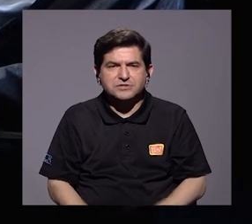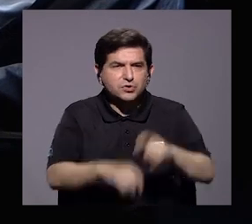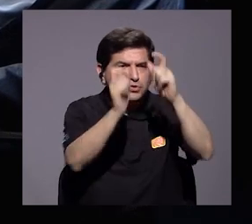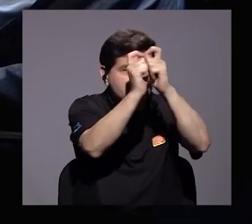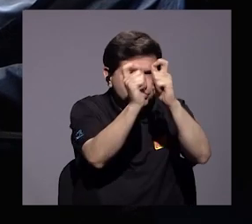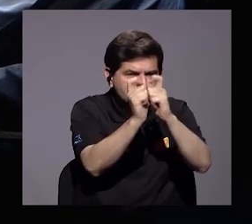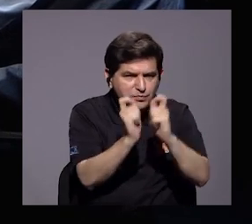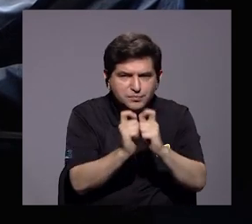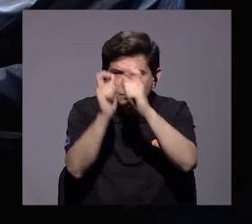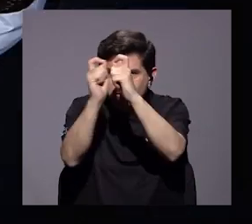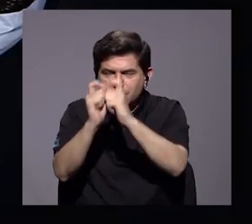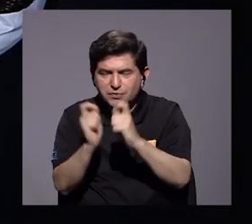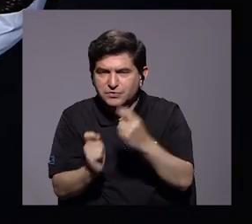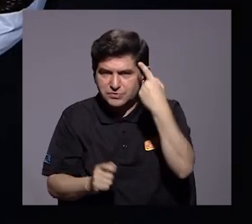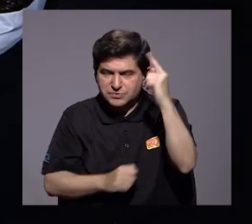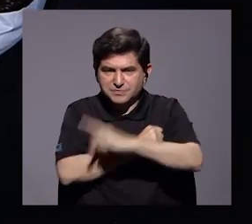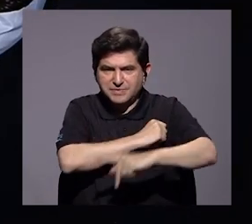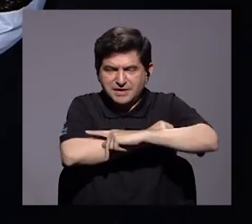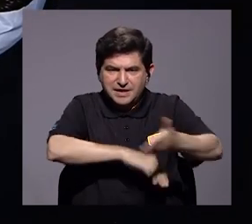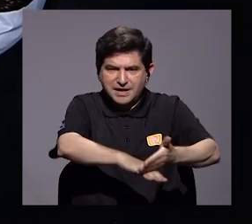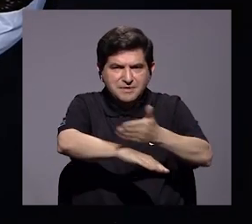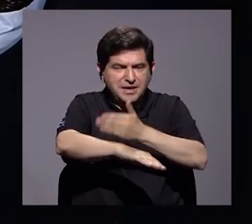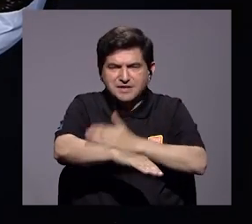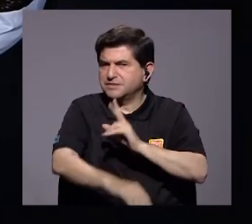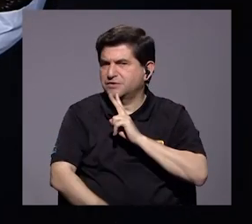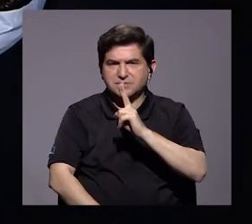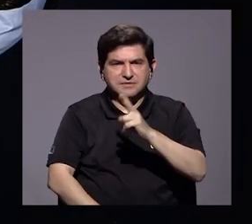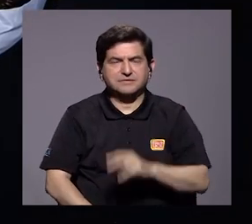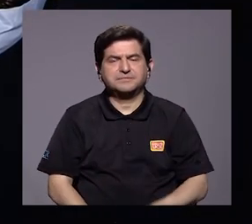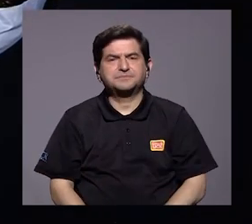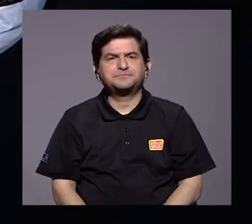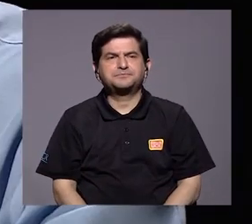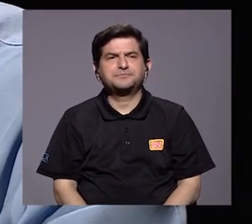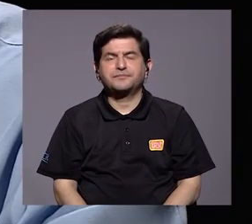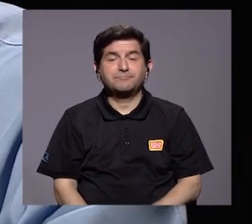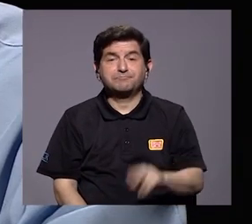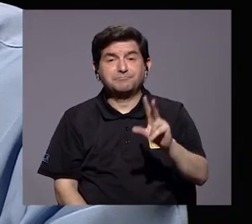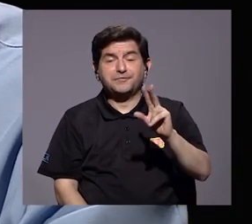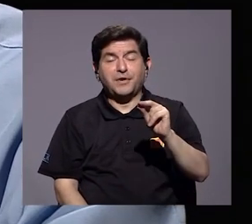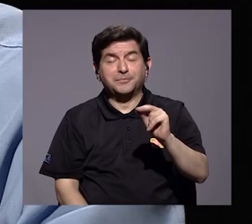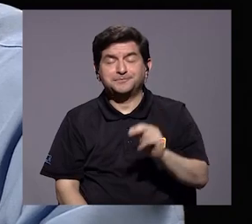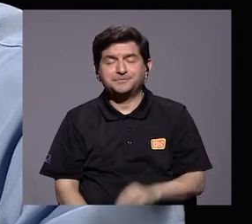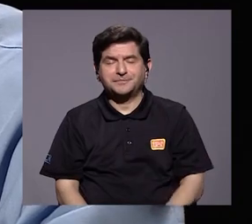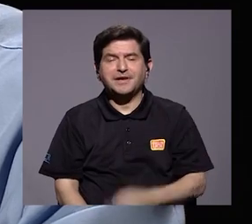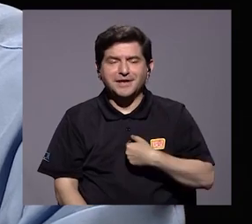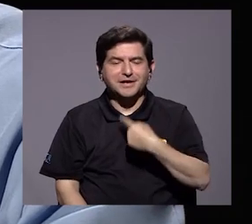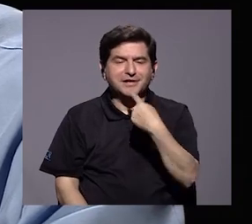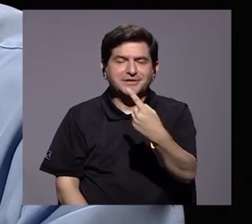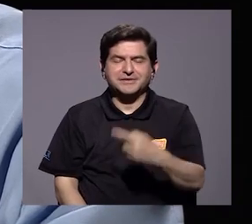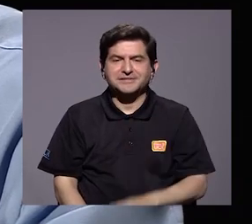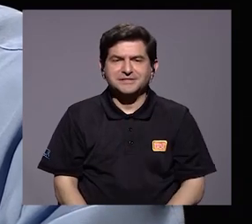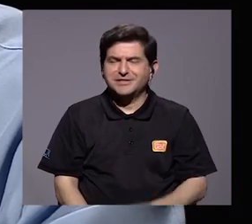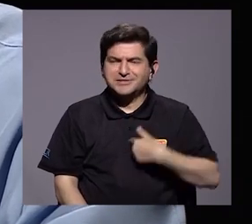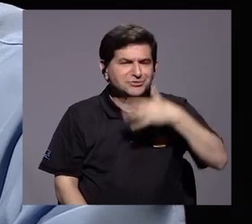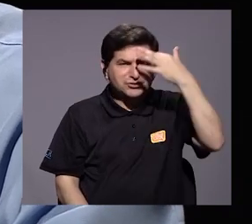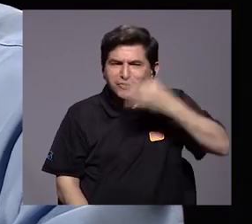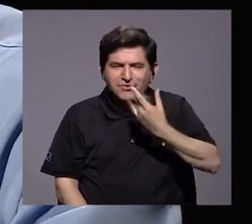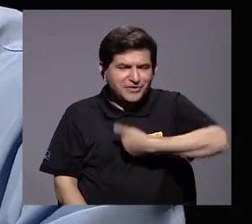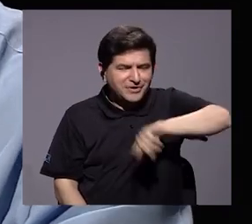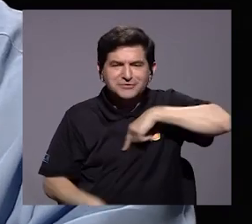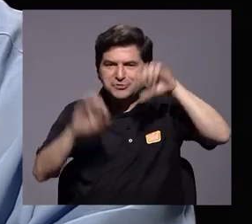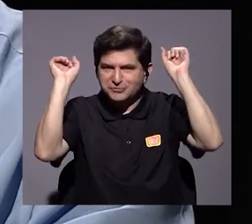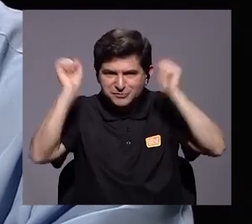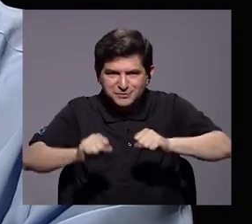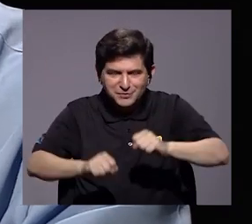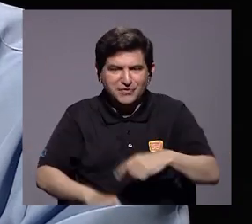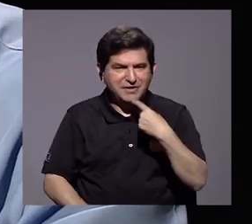punteo apunte o para que el país saliera adelante no es real no no lo es precisamente lo que decías yo